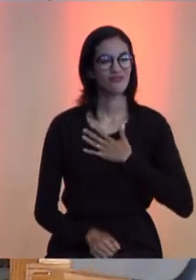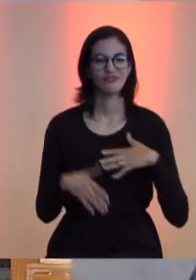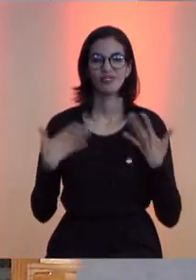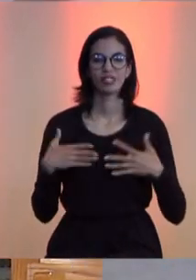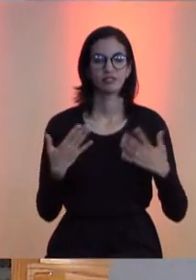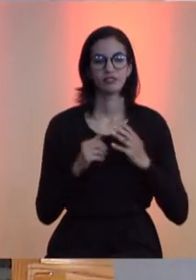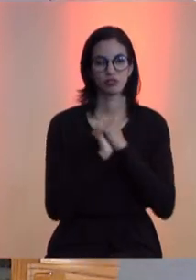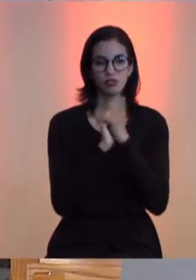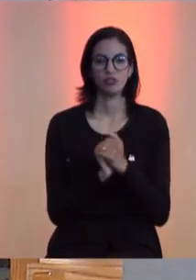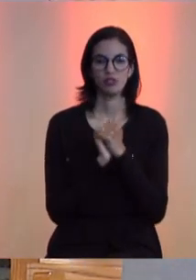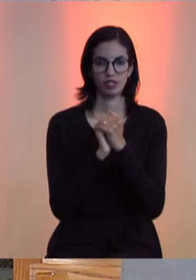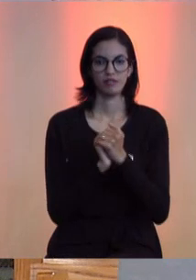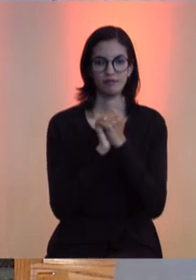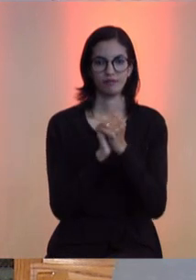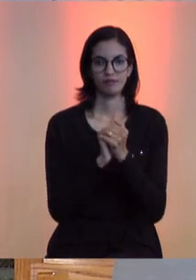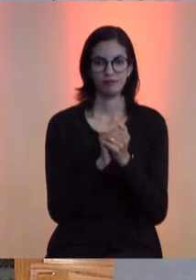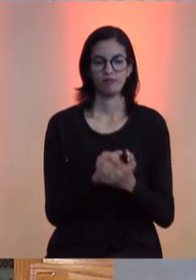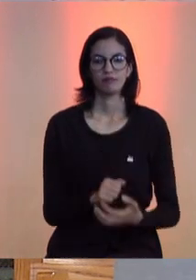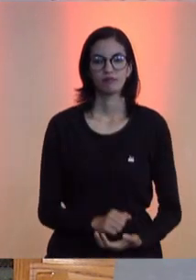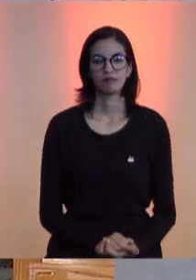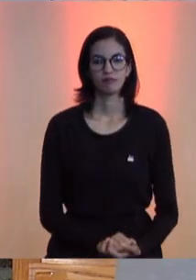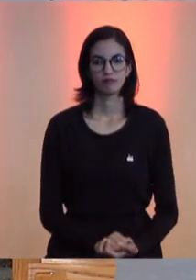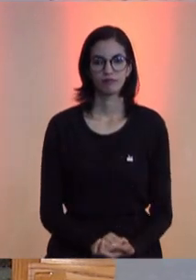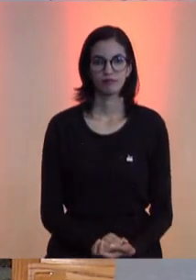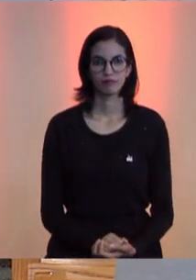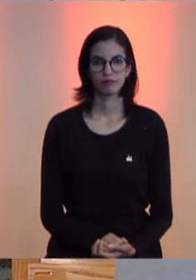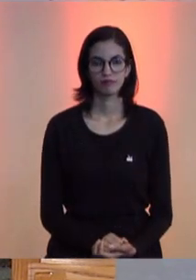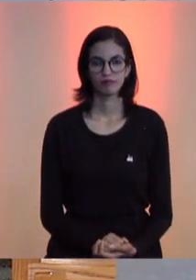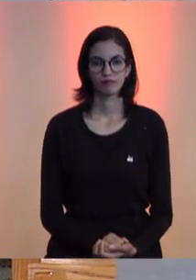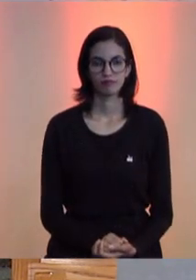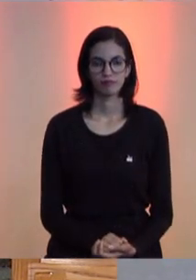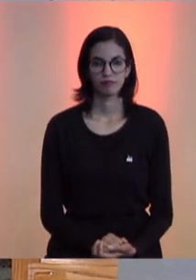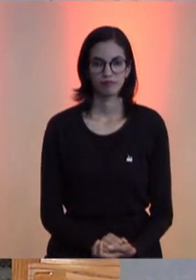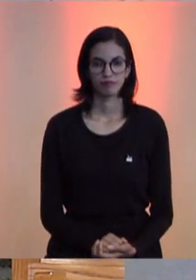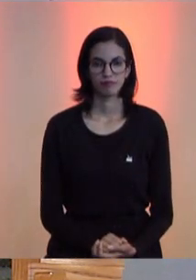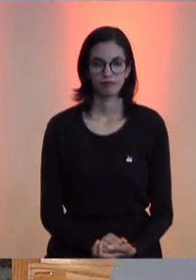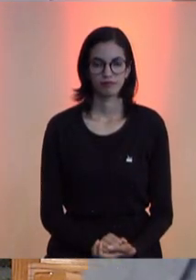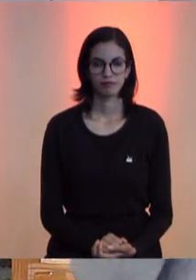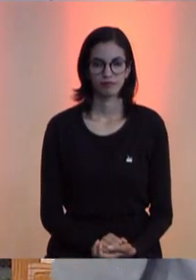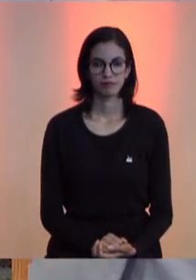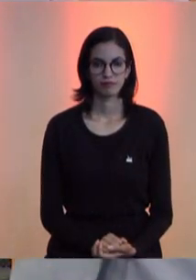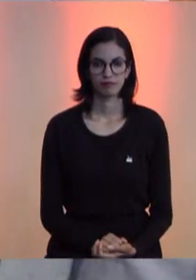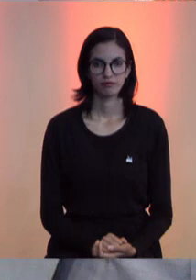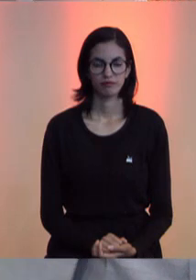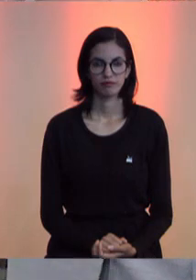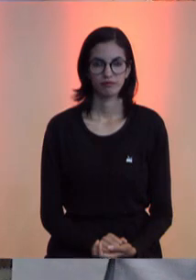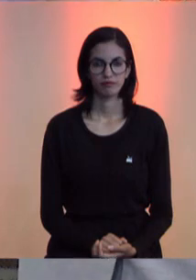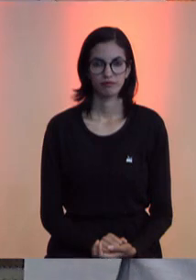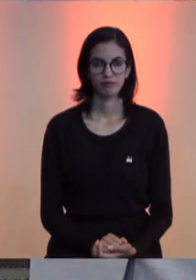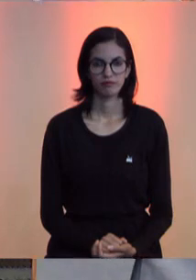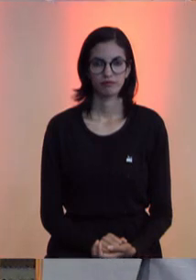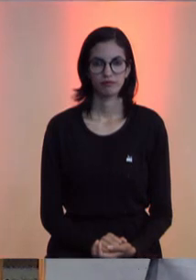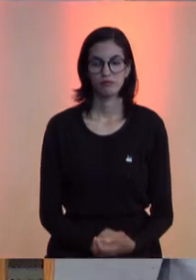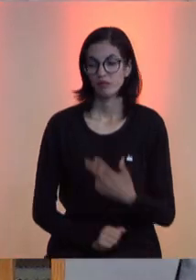alta. So they taught Meshach and Shadrach and Abednego, pray, pray, there's power in prayer. Y enseñaron entonces a